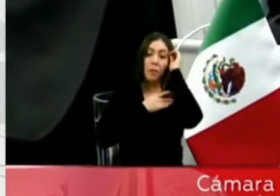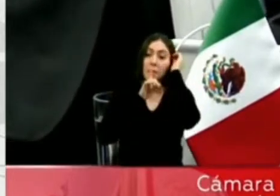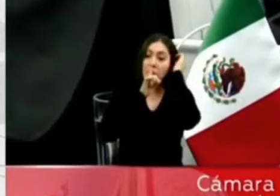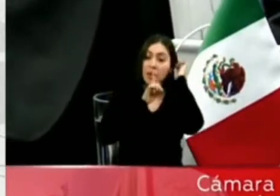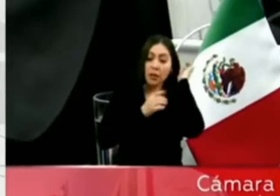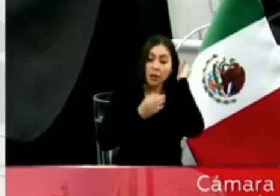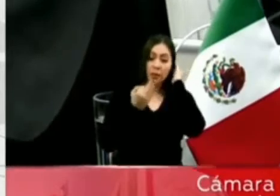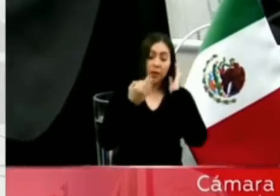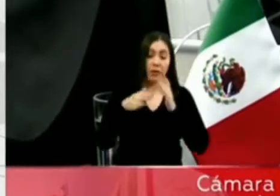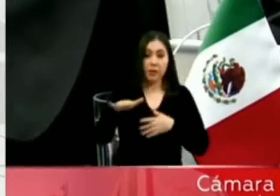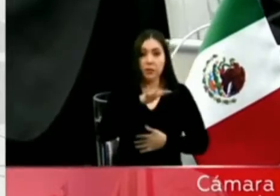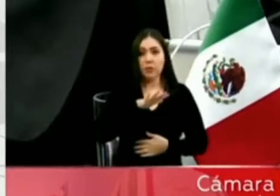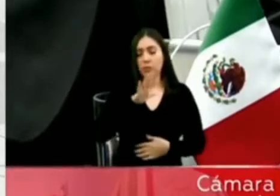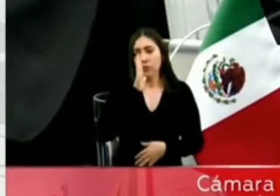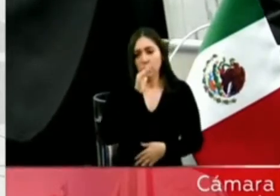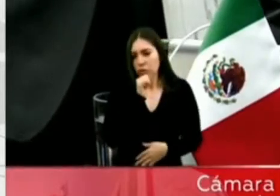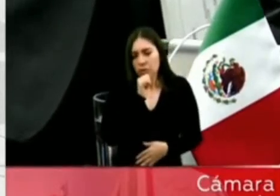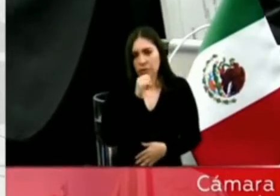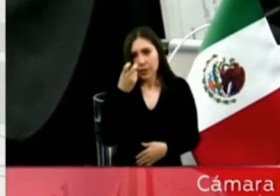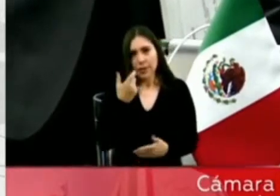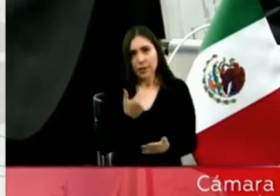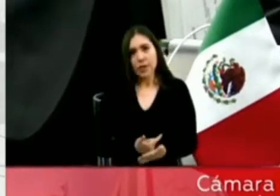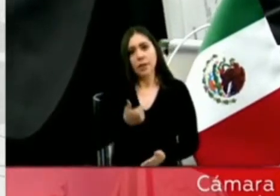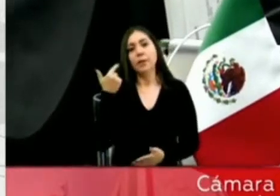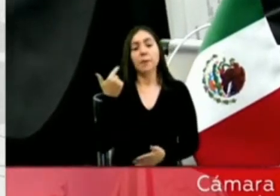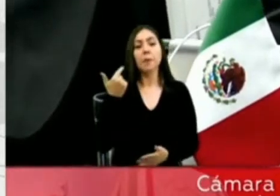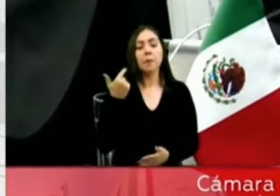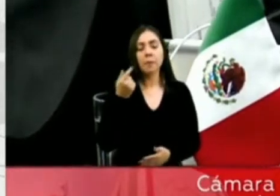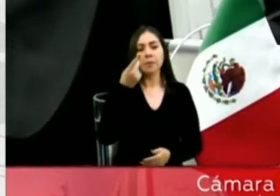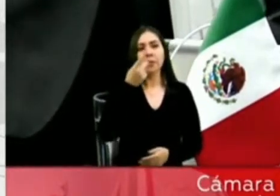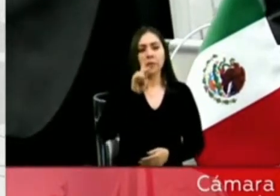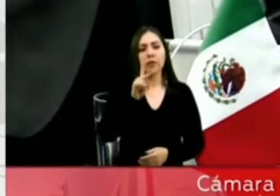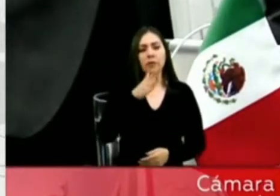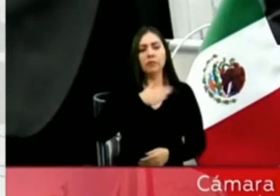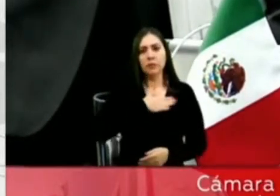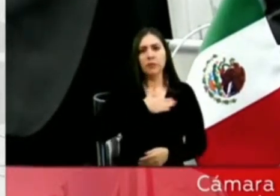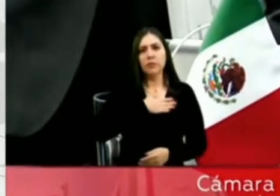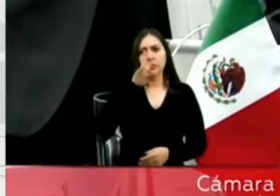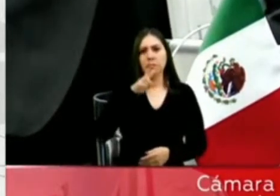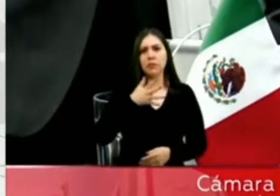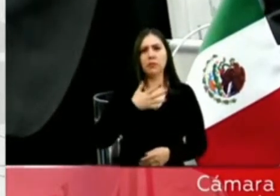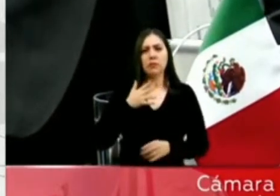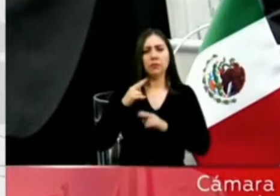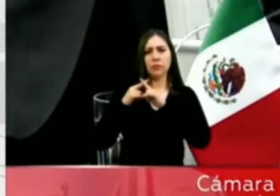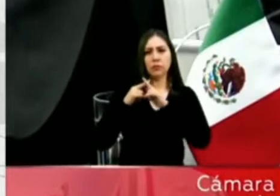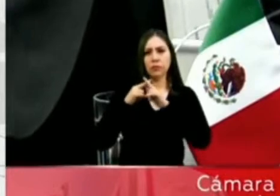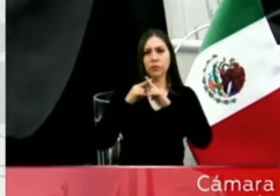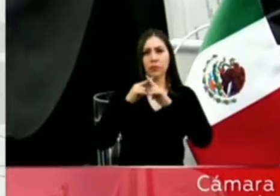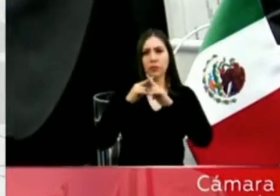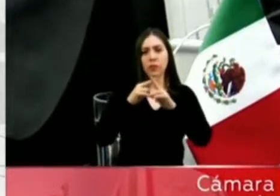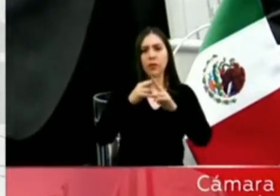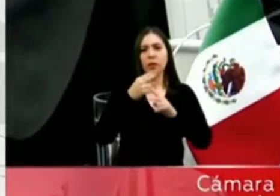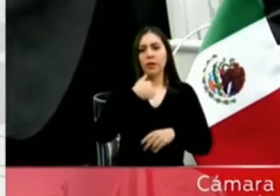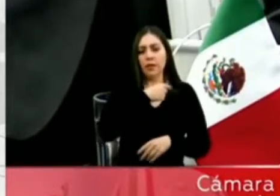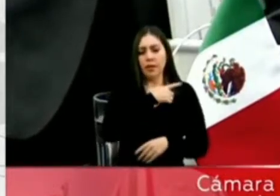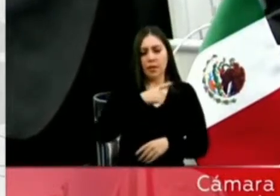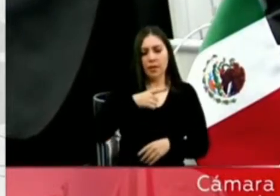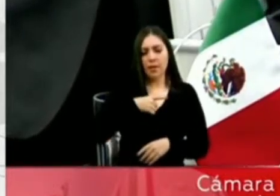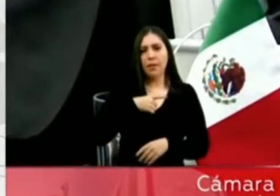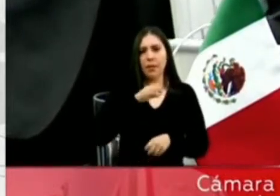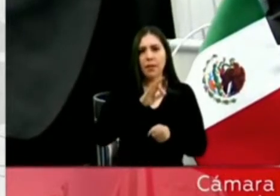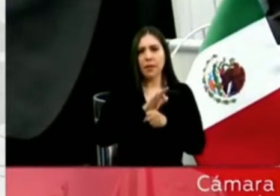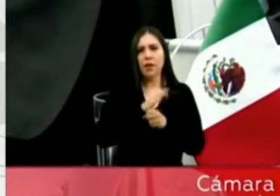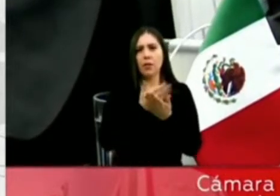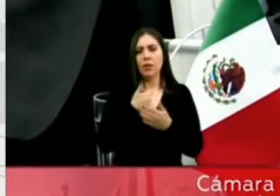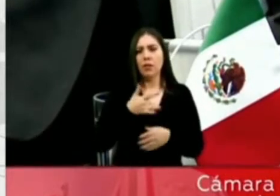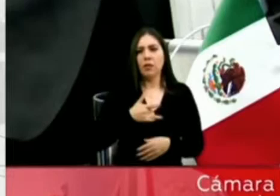asamblea, sería una cosa gravísima, y efectivamente tengo una trayectoria y un honor que defender, y para mí es una enorme honra